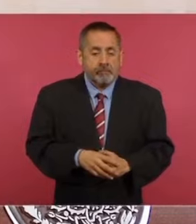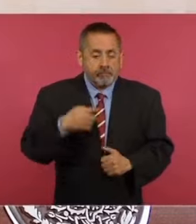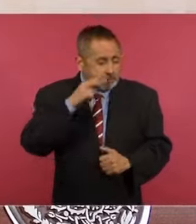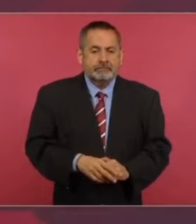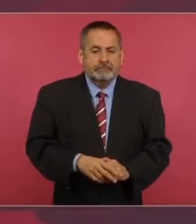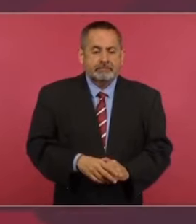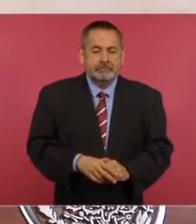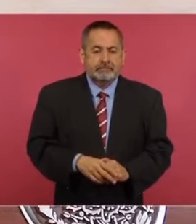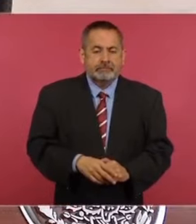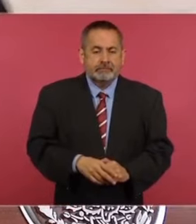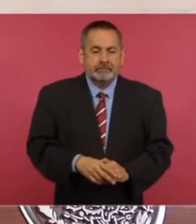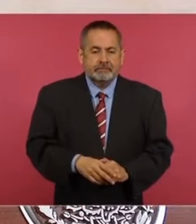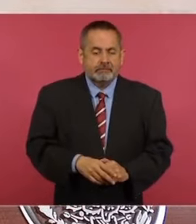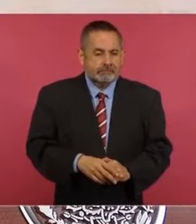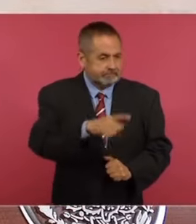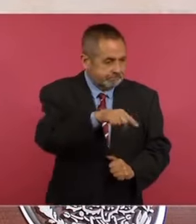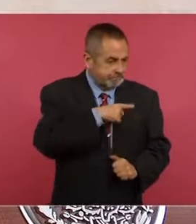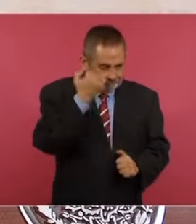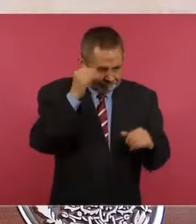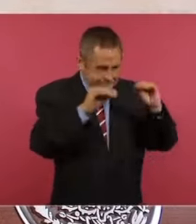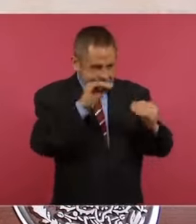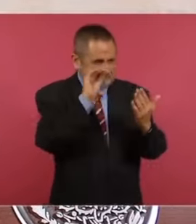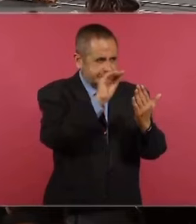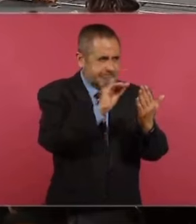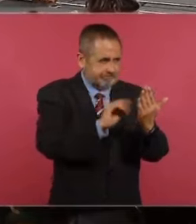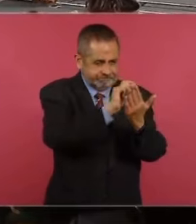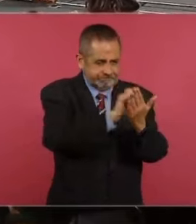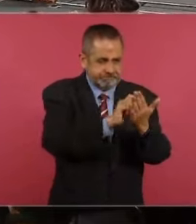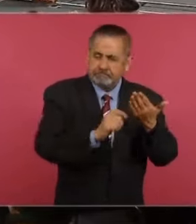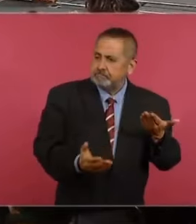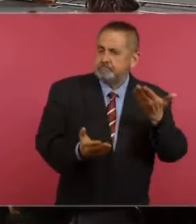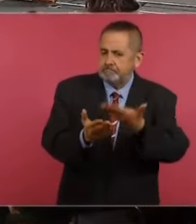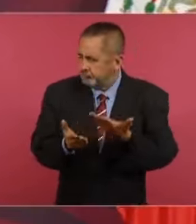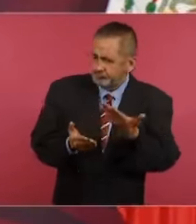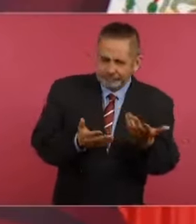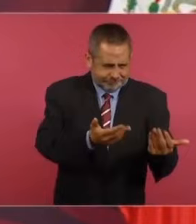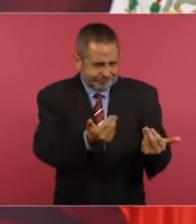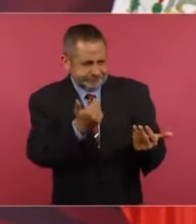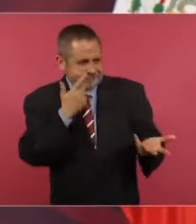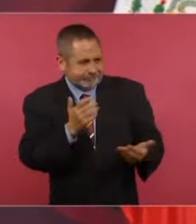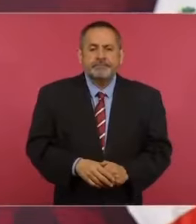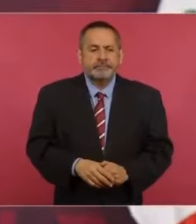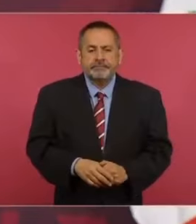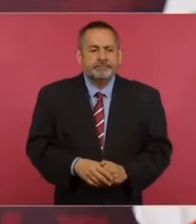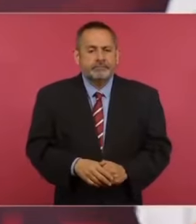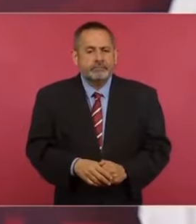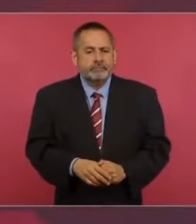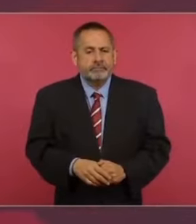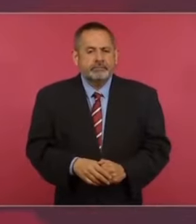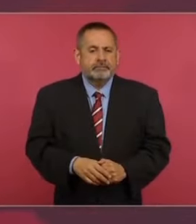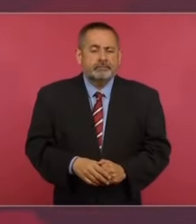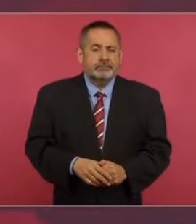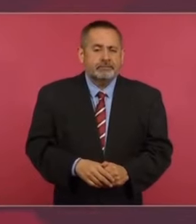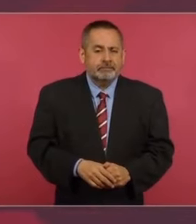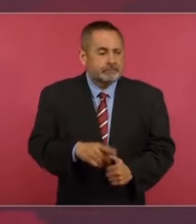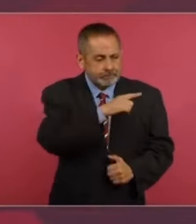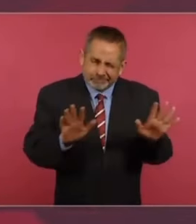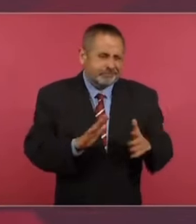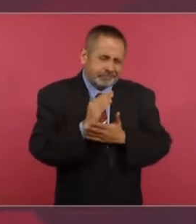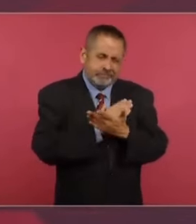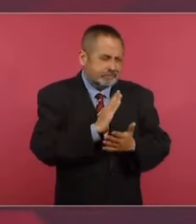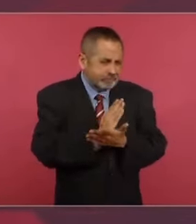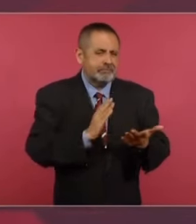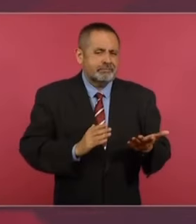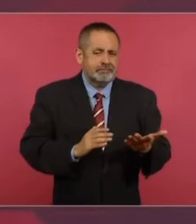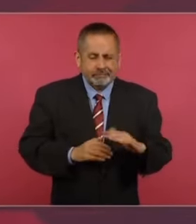peleados entre ellos, que elaboren una propuesta alternativa, que hagan algo y que dejen de mentir y